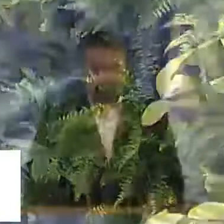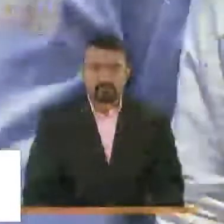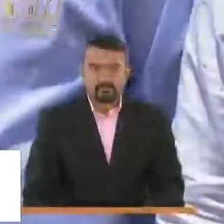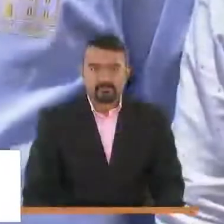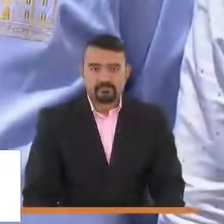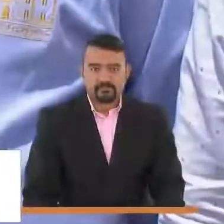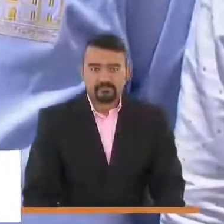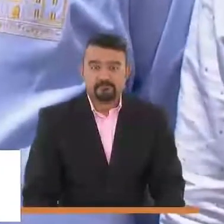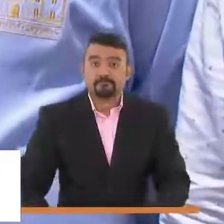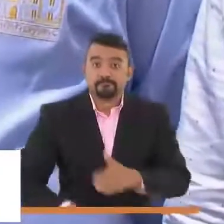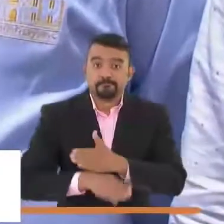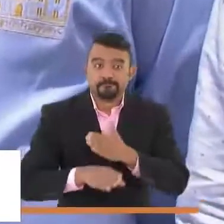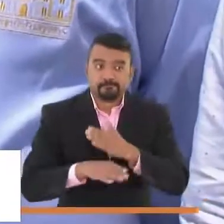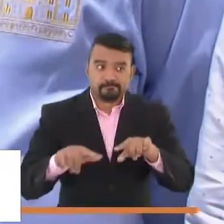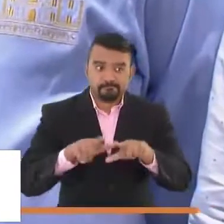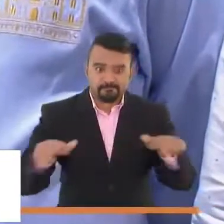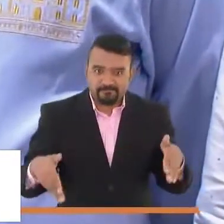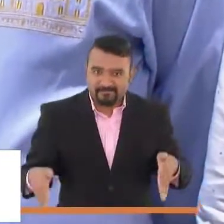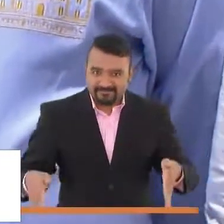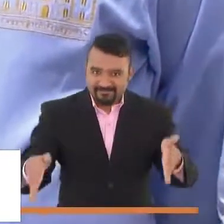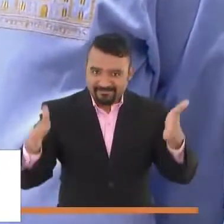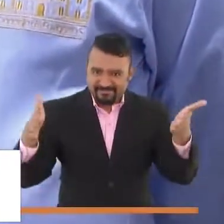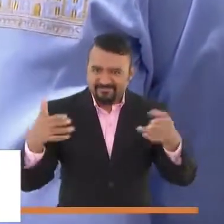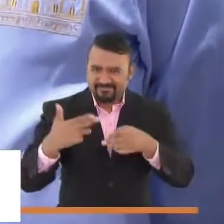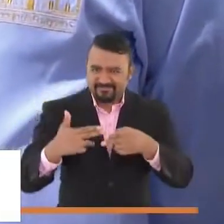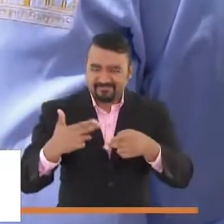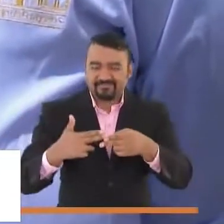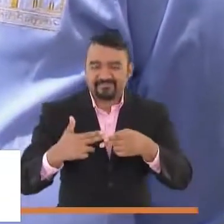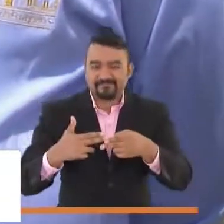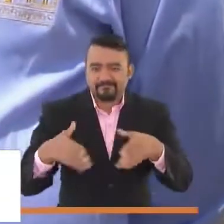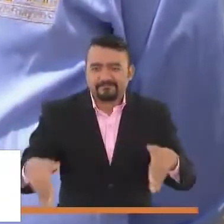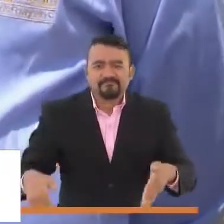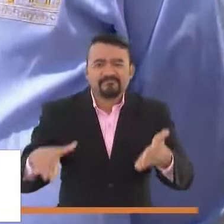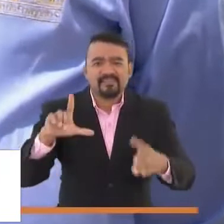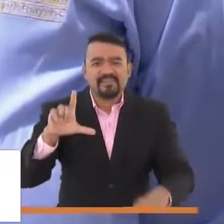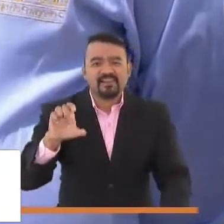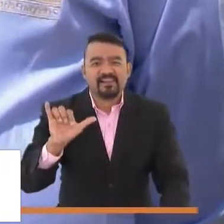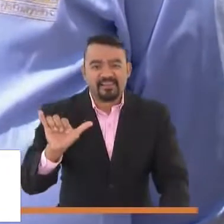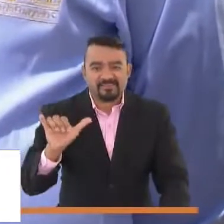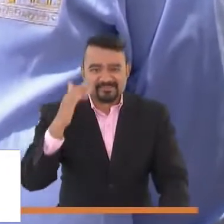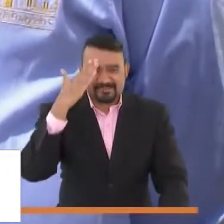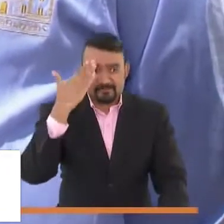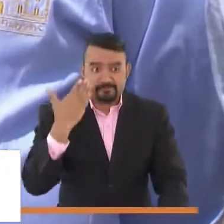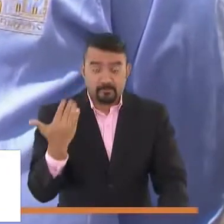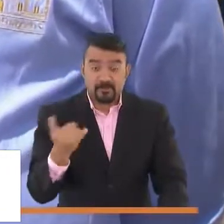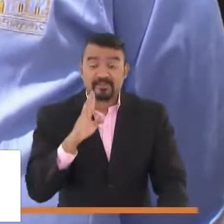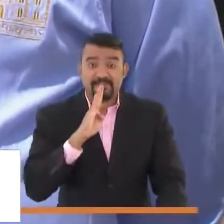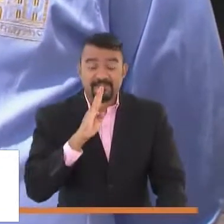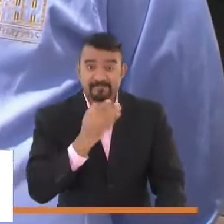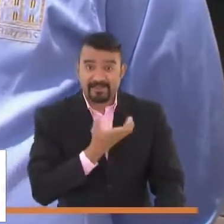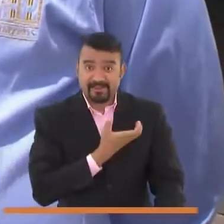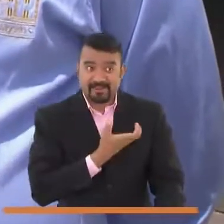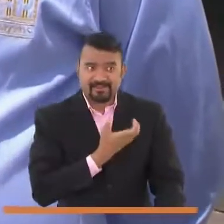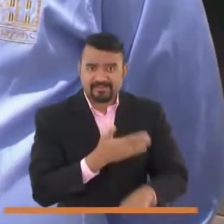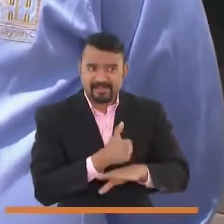Y estamos aquí entonces en Pasaje de Ley, la segunda sala del municipio de Envigado. Como lo ha dicho el mismo alcalde, Braulio